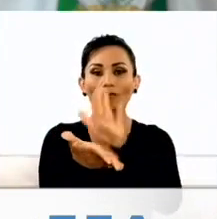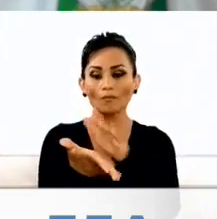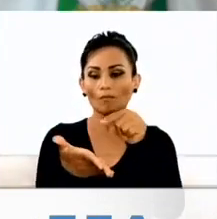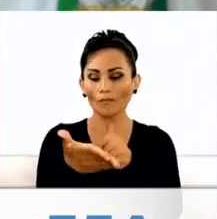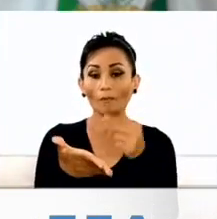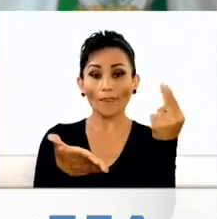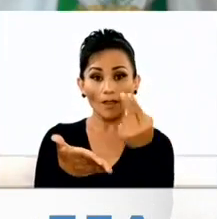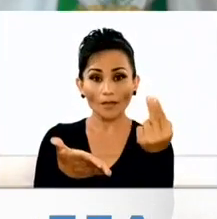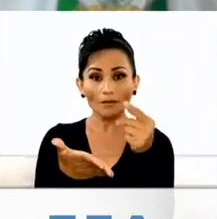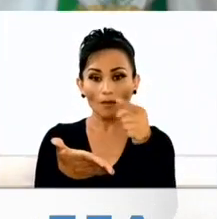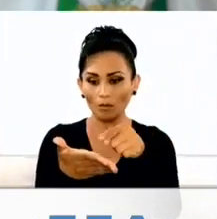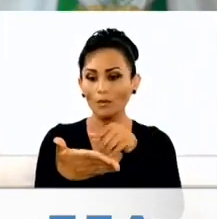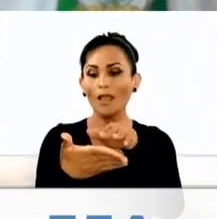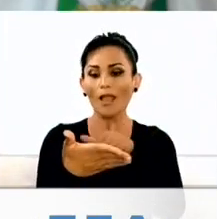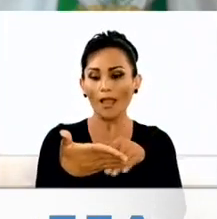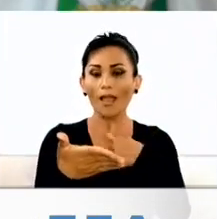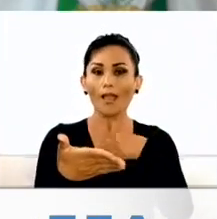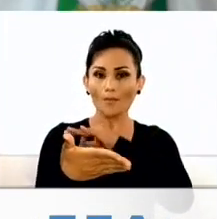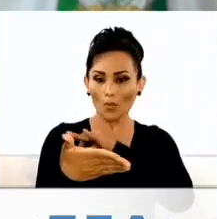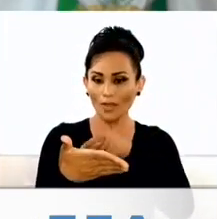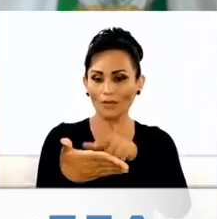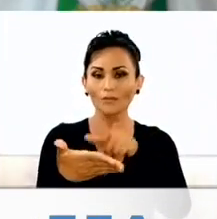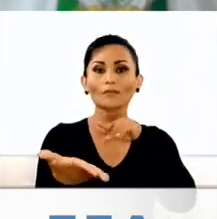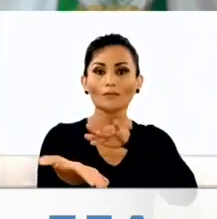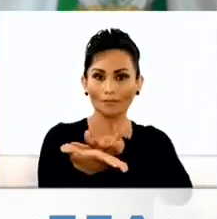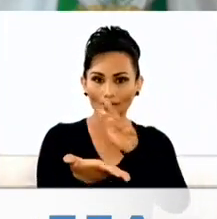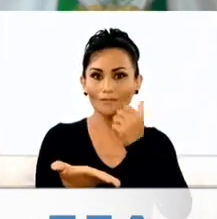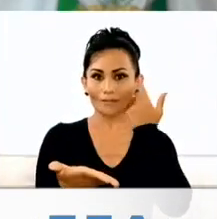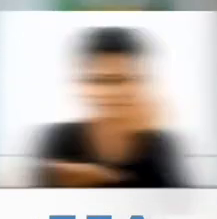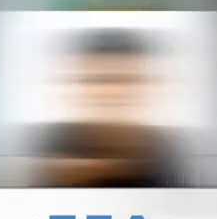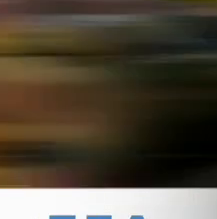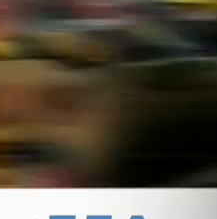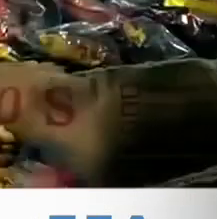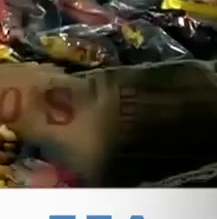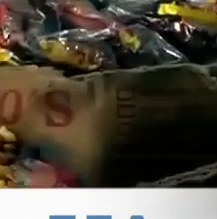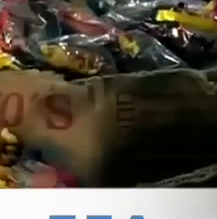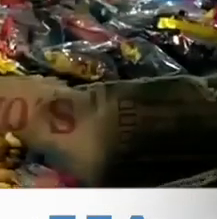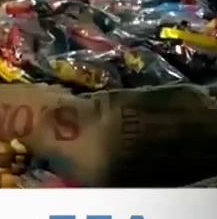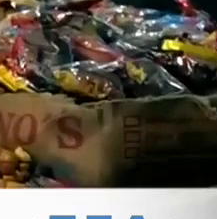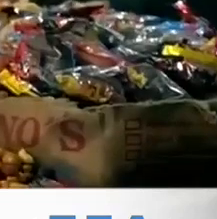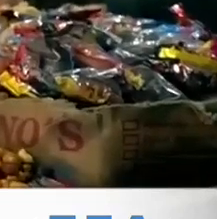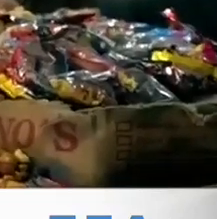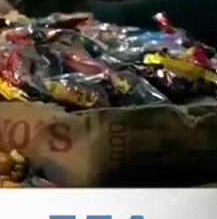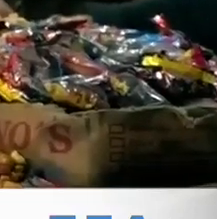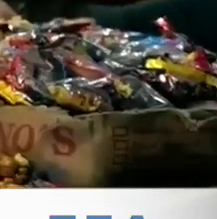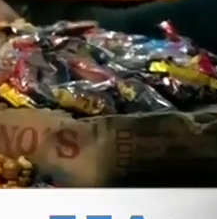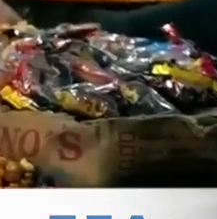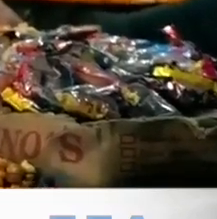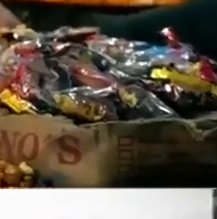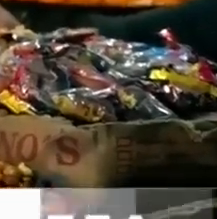contingencia mañana se van a dar a conocer las bases y los requisitos de este apoyo y el día 2 comenzarán los registros